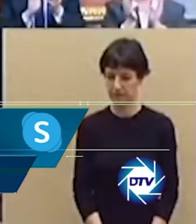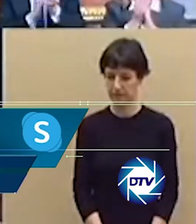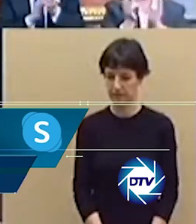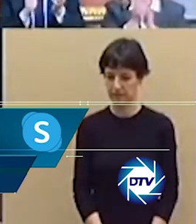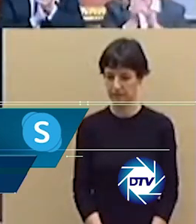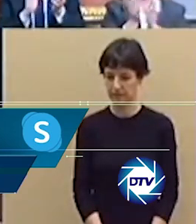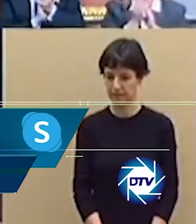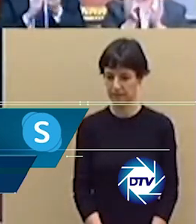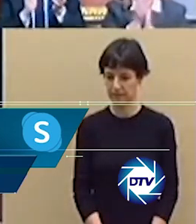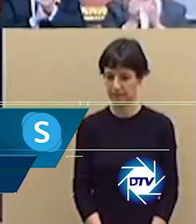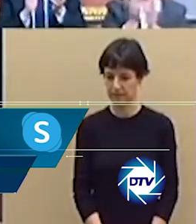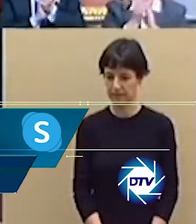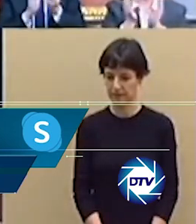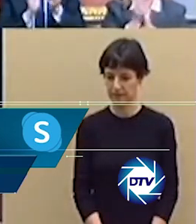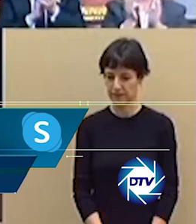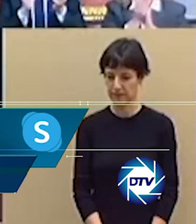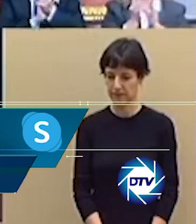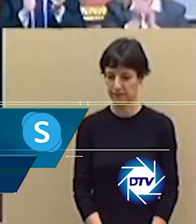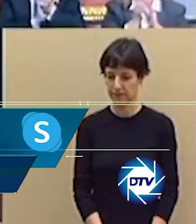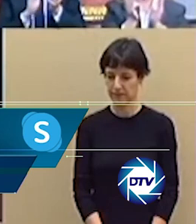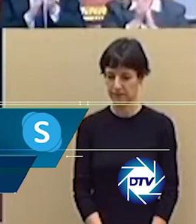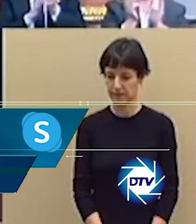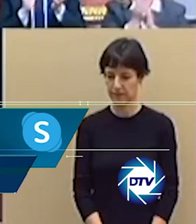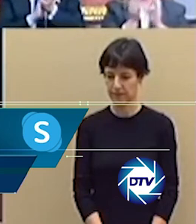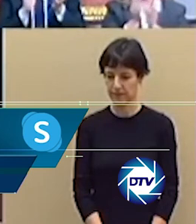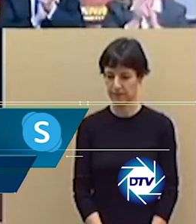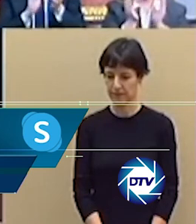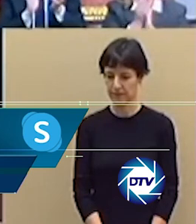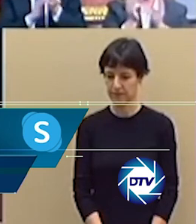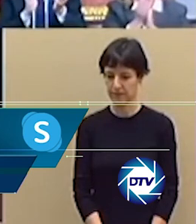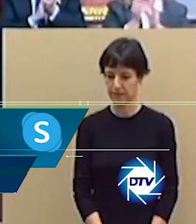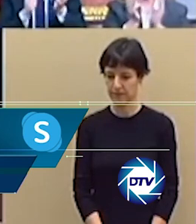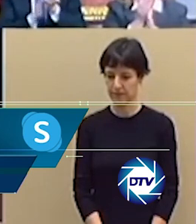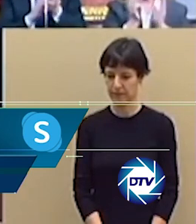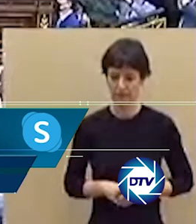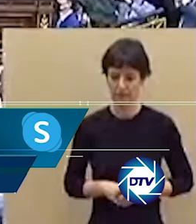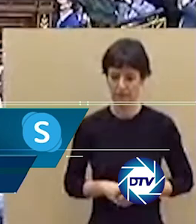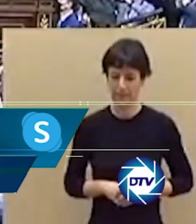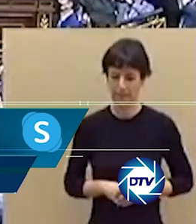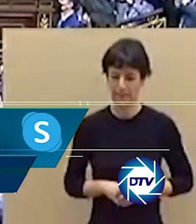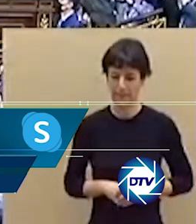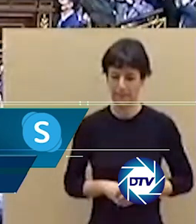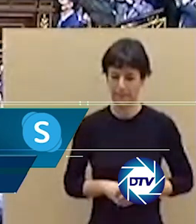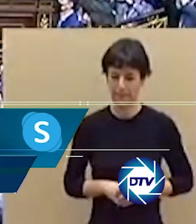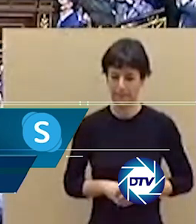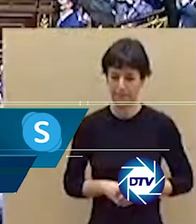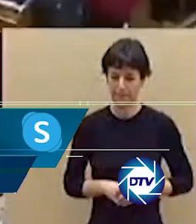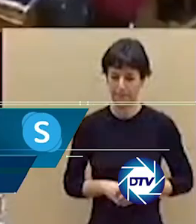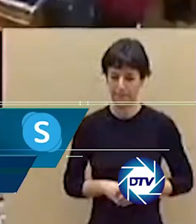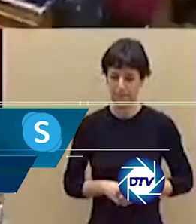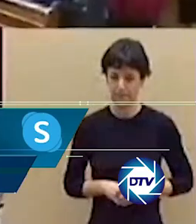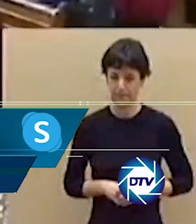llevan haciendo y lo han hecho constantemente, buscar las excusas para justificar los crímenes más odiosos y